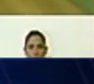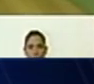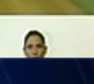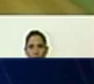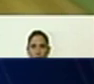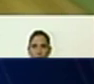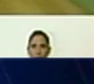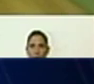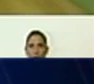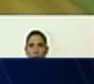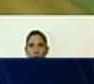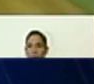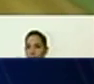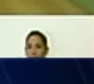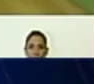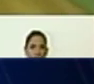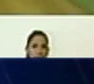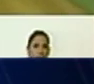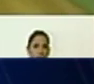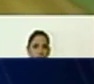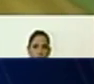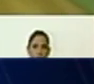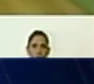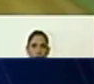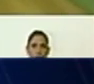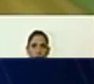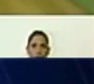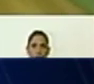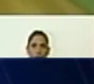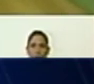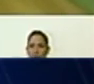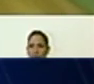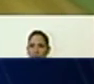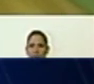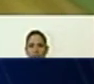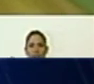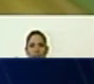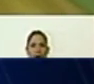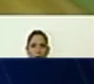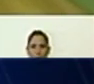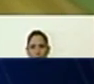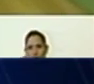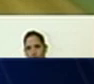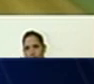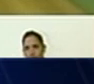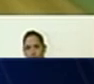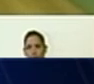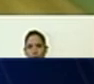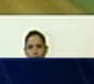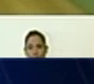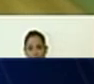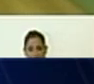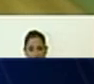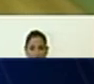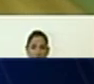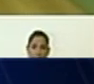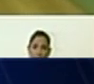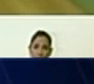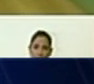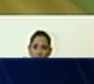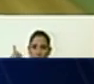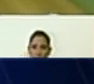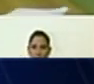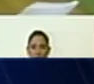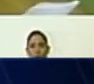sin interrupciones mediáticas, sin tergiversaciones. Bueno, en estos meses, y también